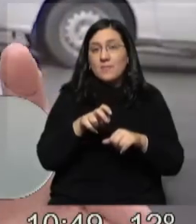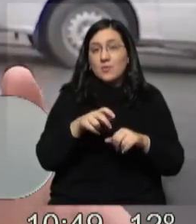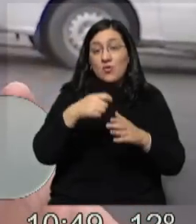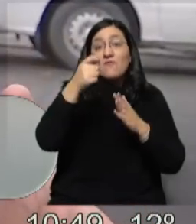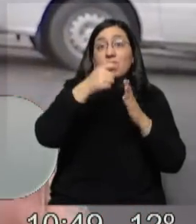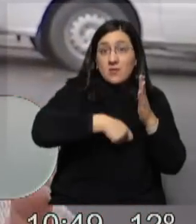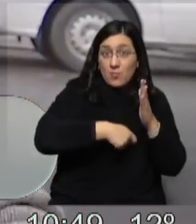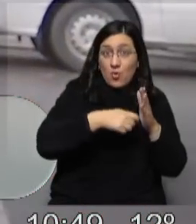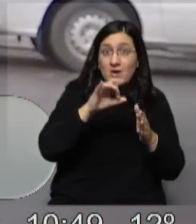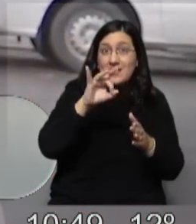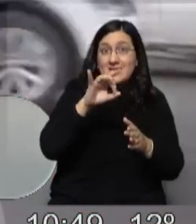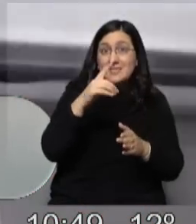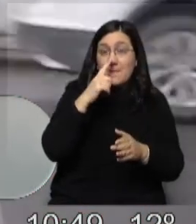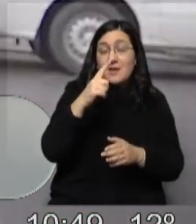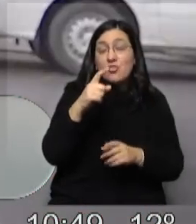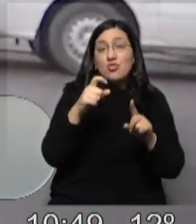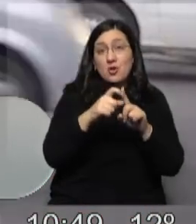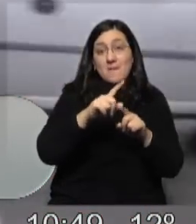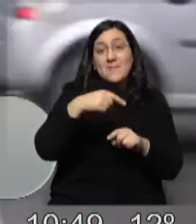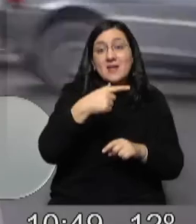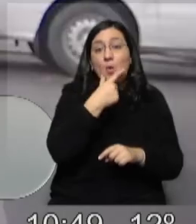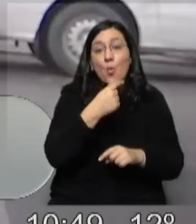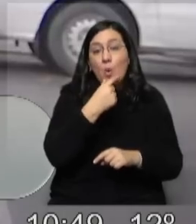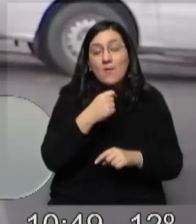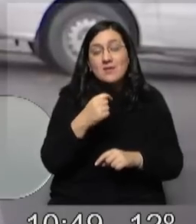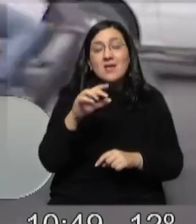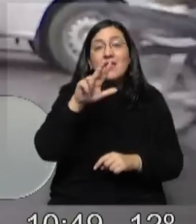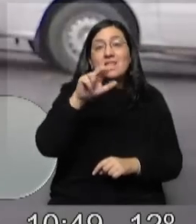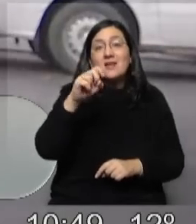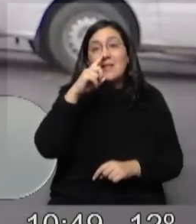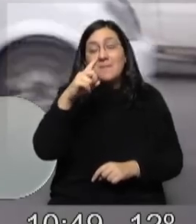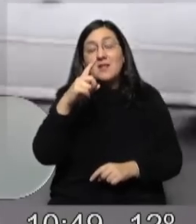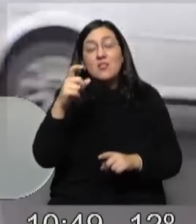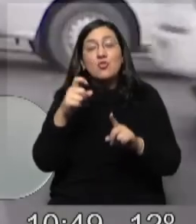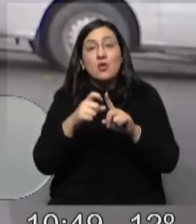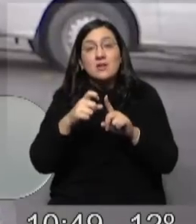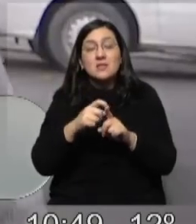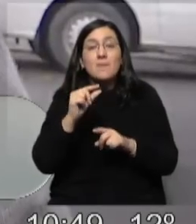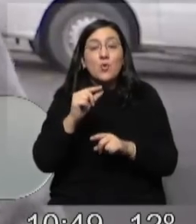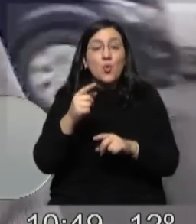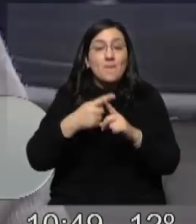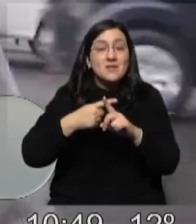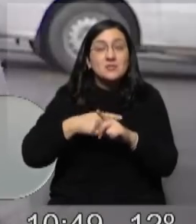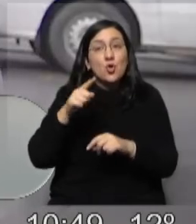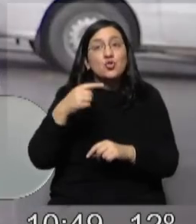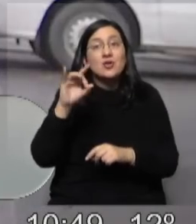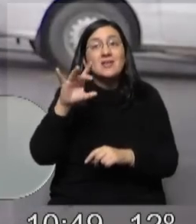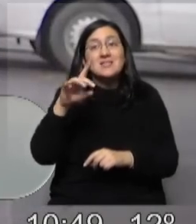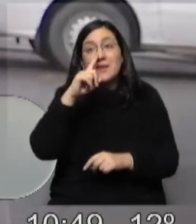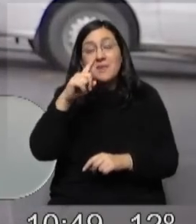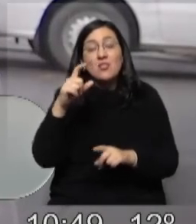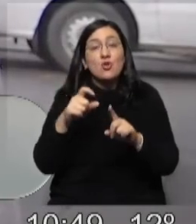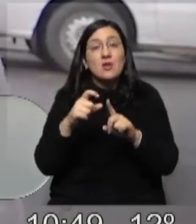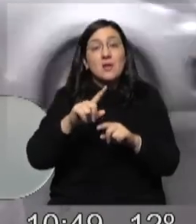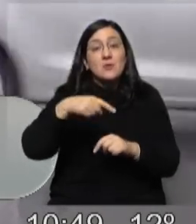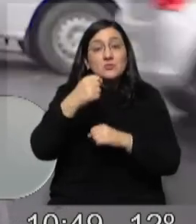firmó el contrato, $15.000, mañana jueves cobra otros $30.000, en unos meses cobra otros $15.000 y el año que viene